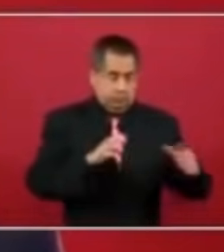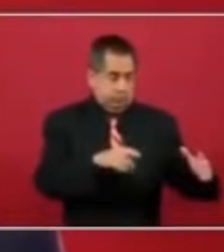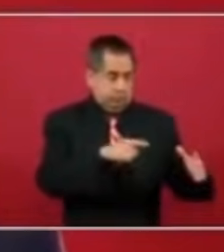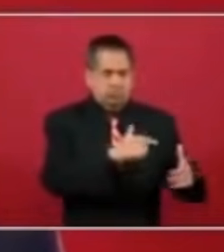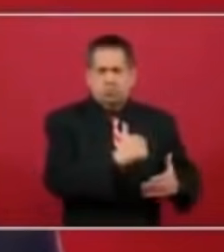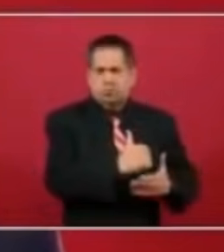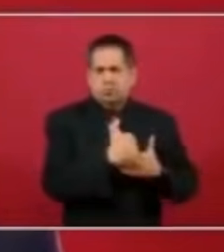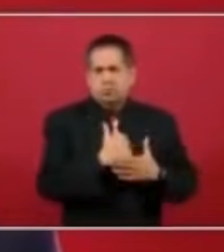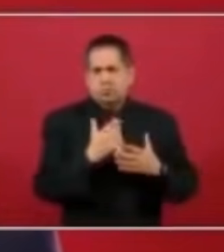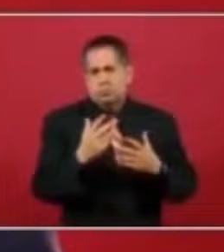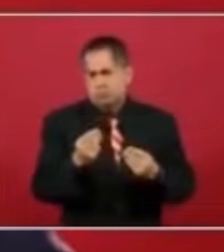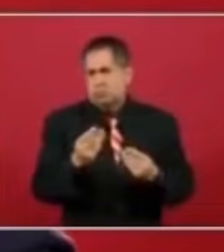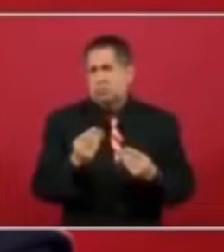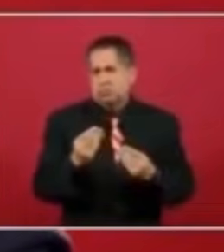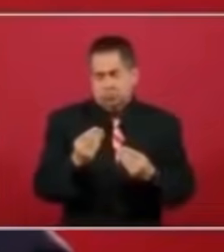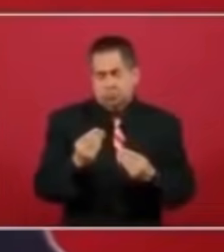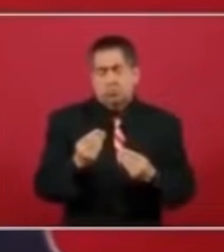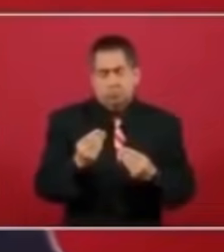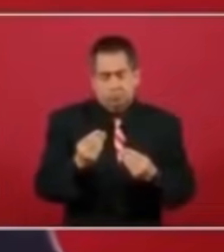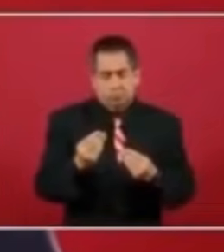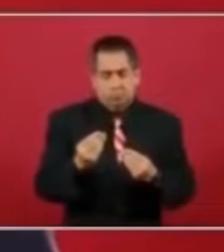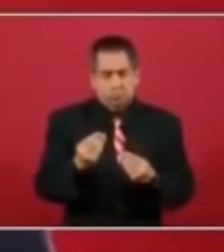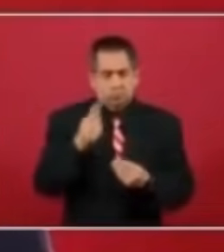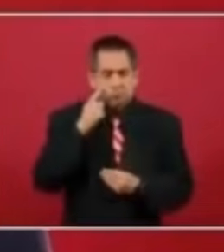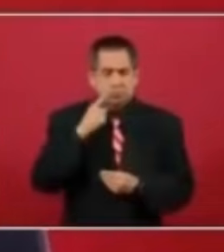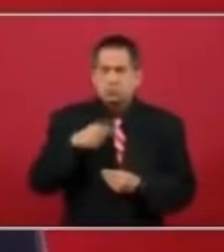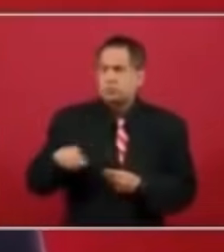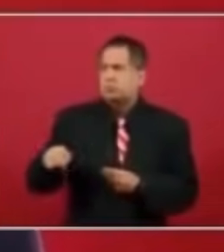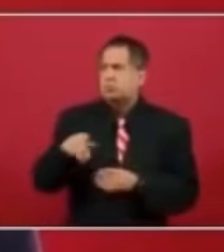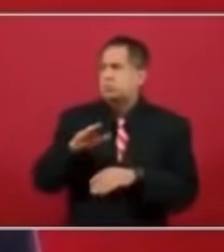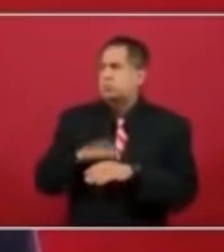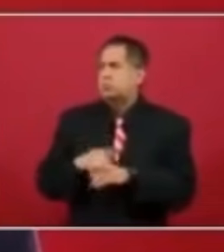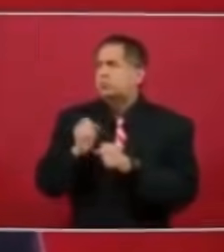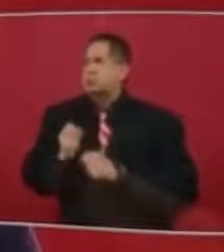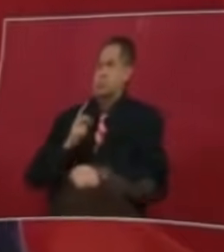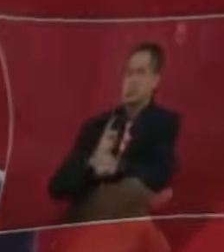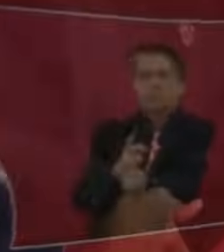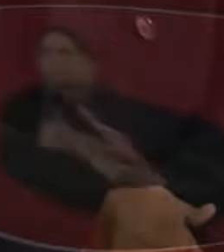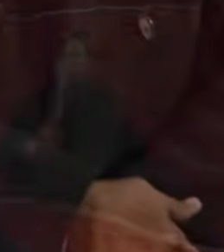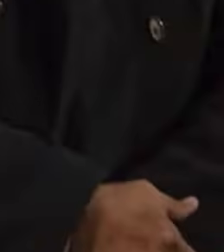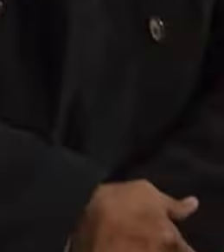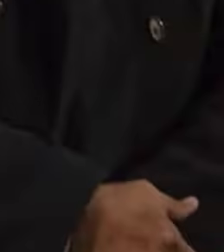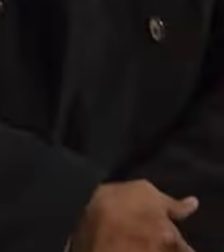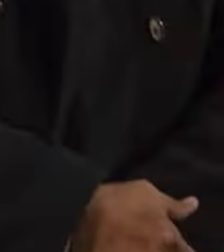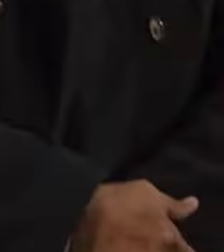para garantizar la seguridad pública.